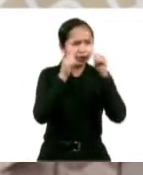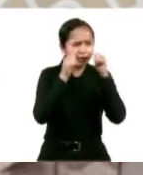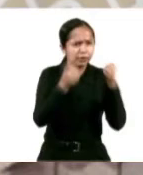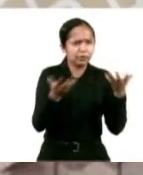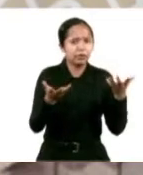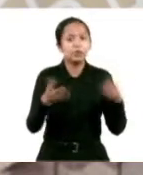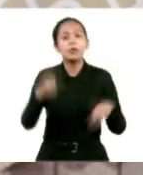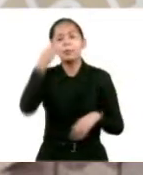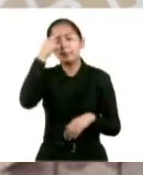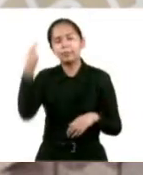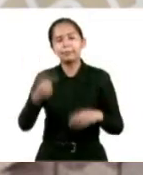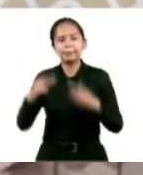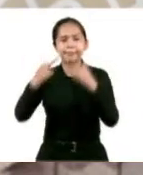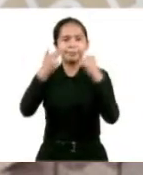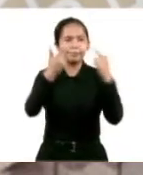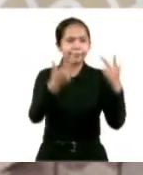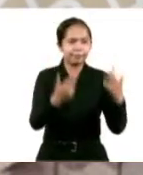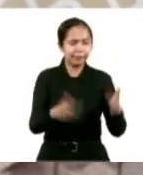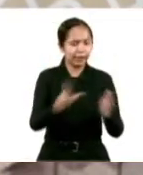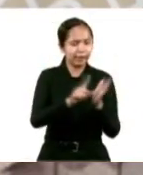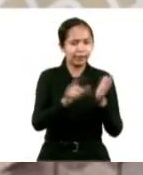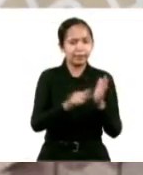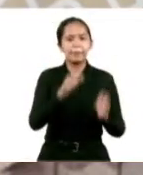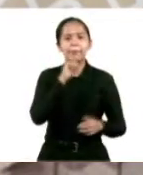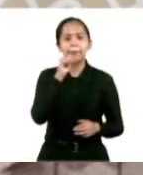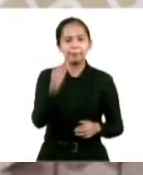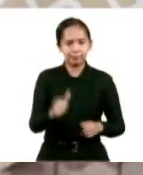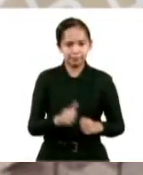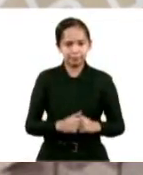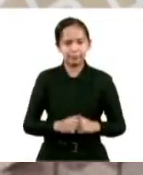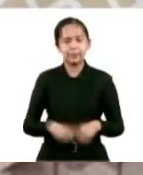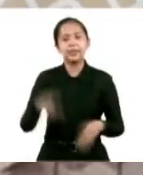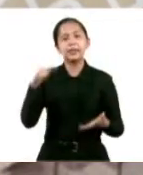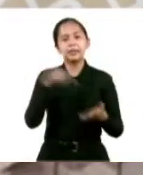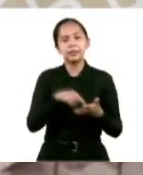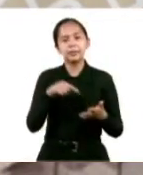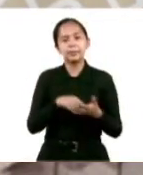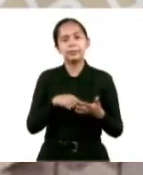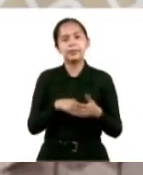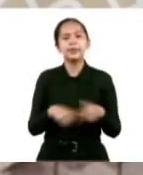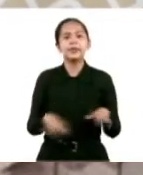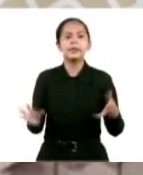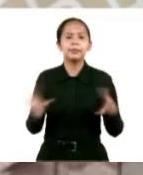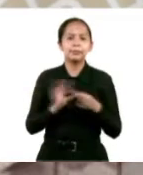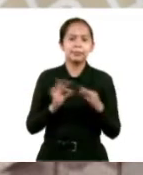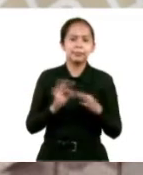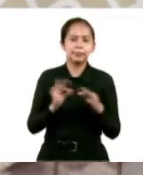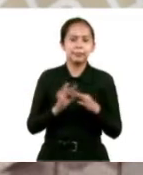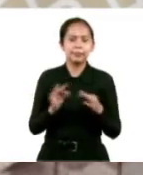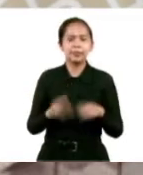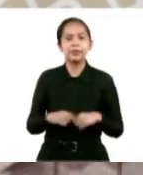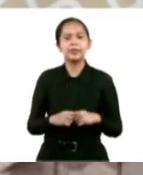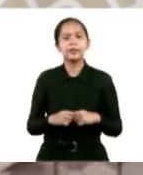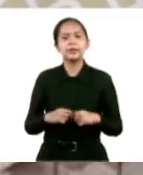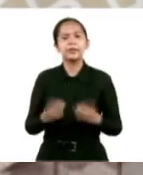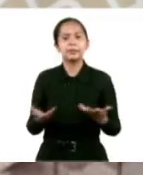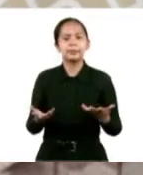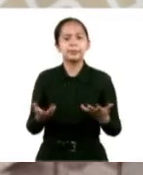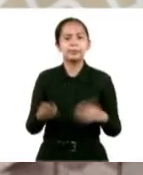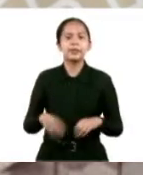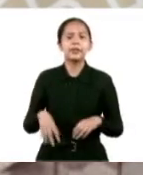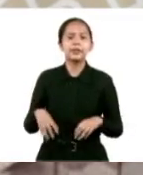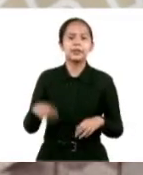ocurrido. Esta metodología cuenta con una serie de definiciones e instrumentos analíticos que no